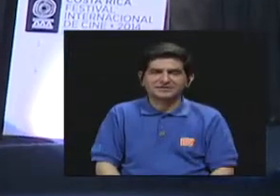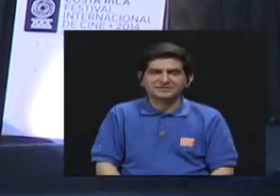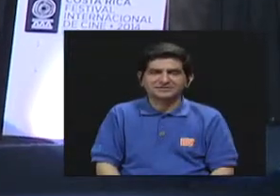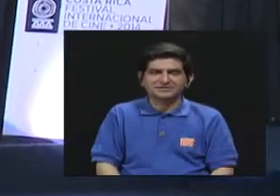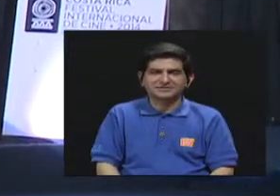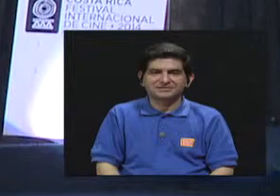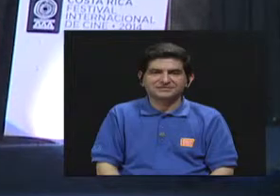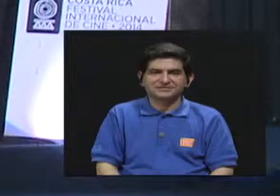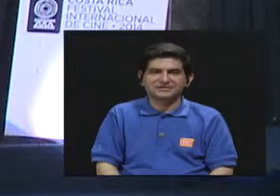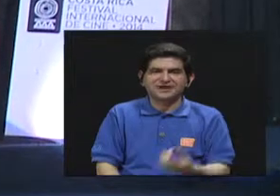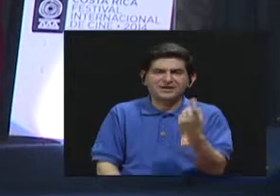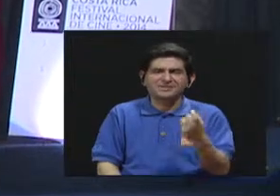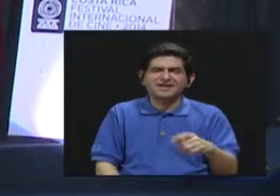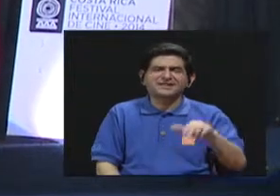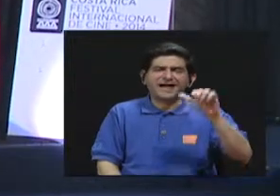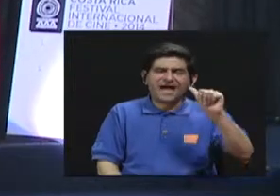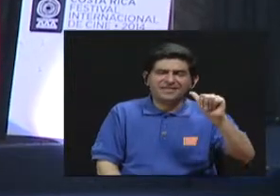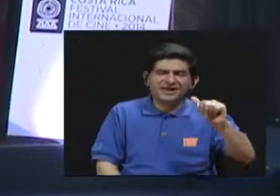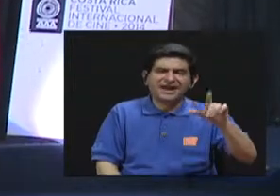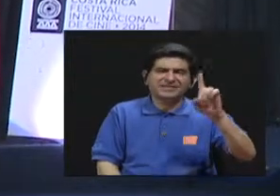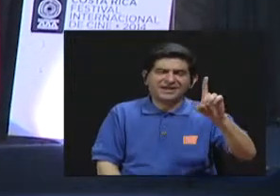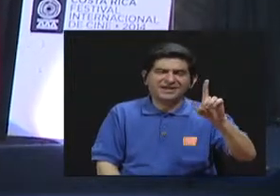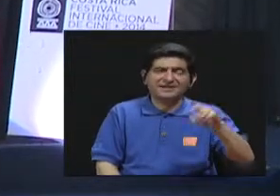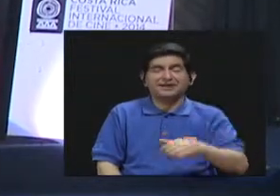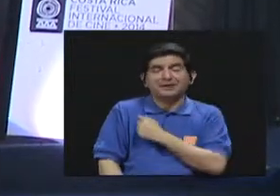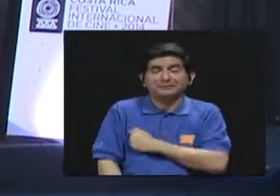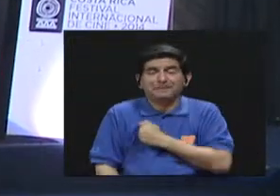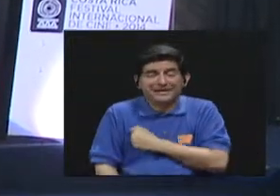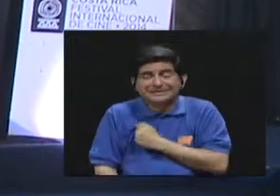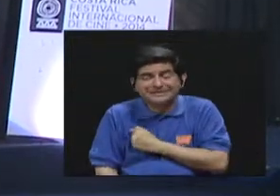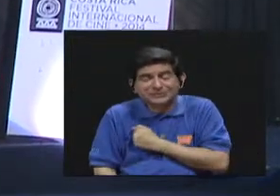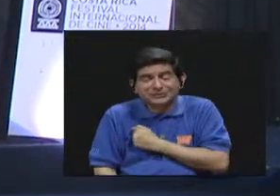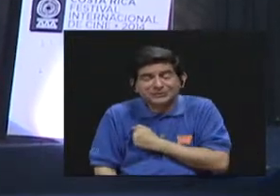actriz. Y Adriana. Adriana y Daniela. Ay, perdón.